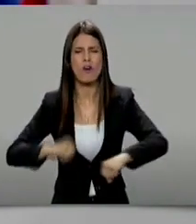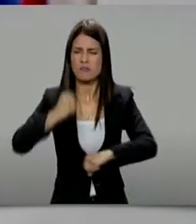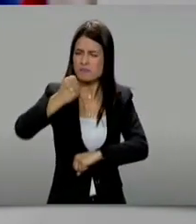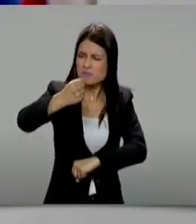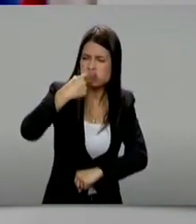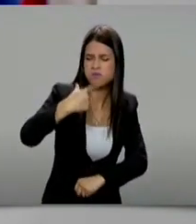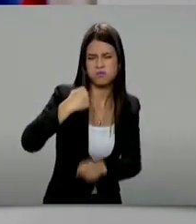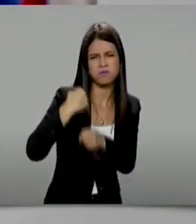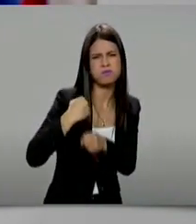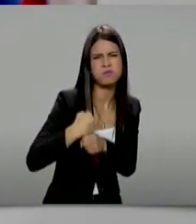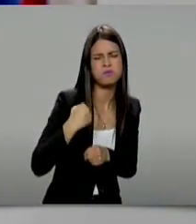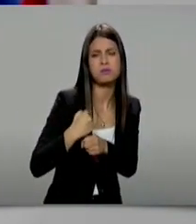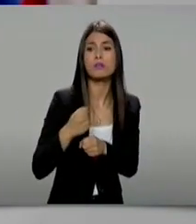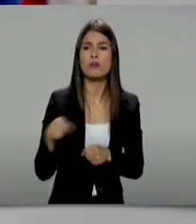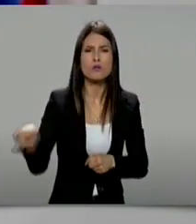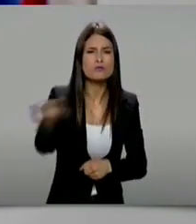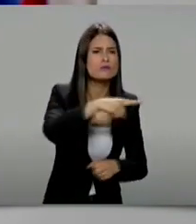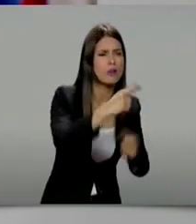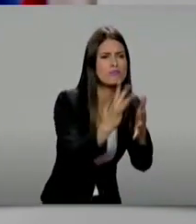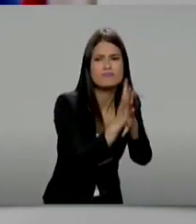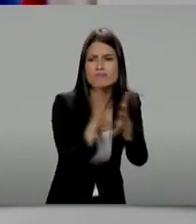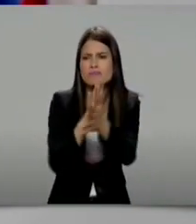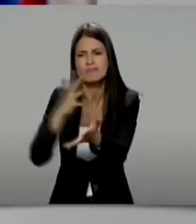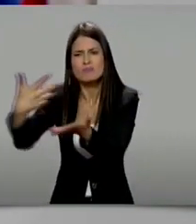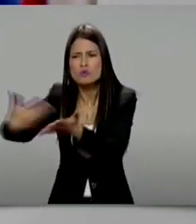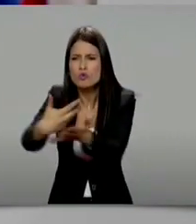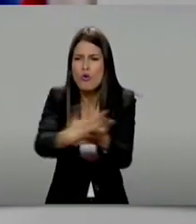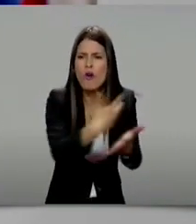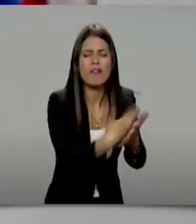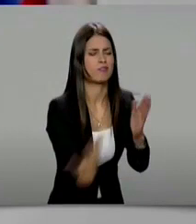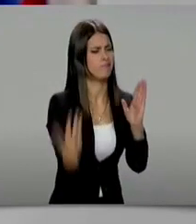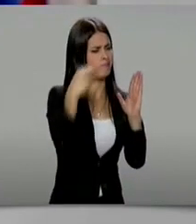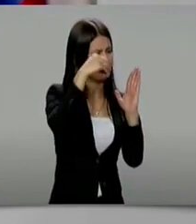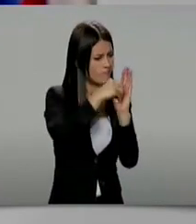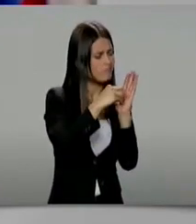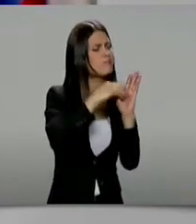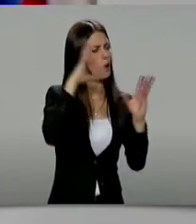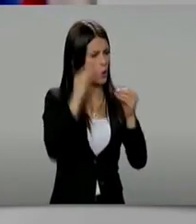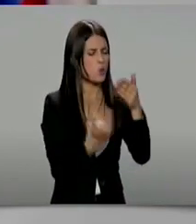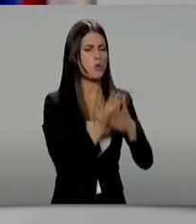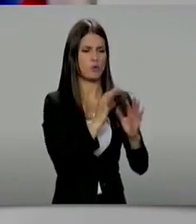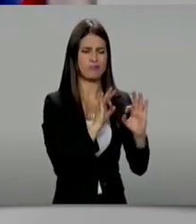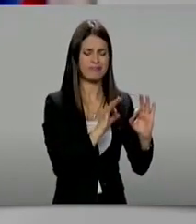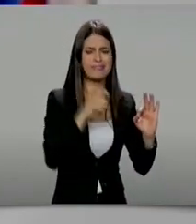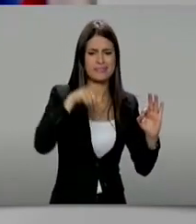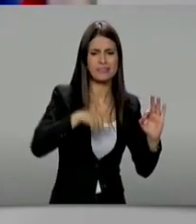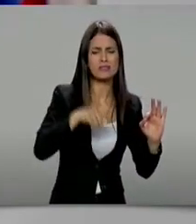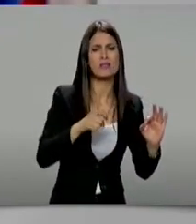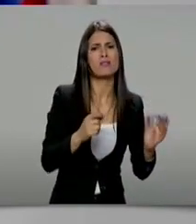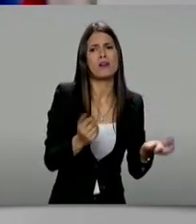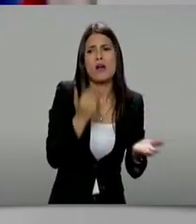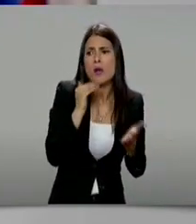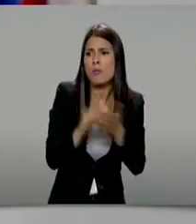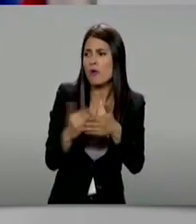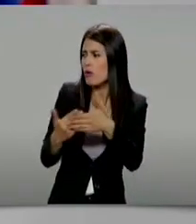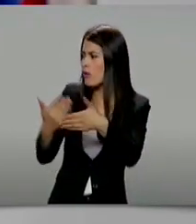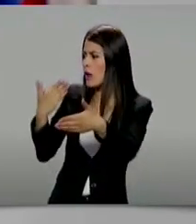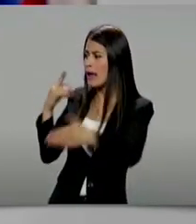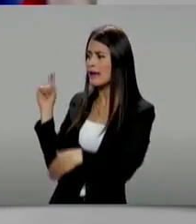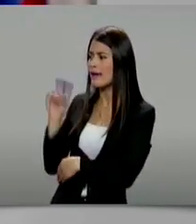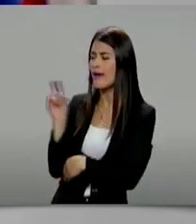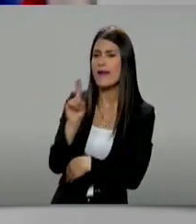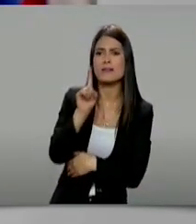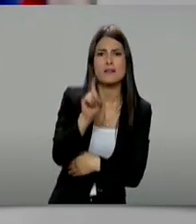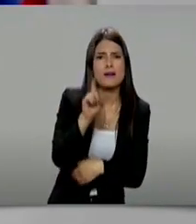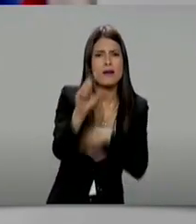recogiera las aspiraciones de los colombianos Sin poner en riesgo todo lo logrado durante seis